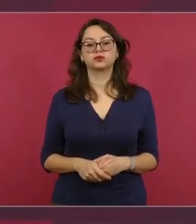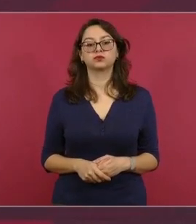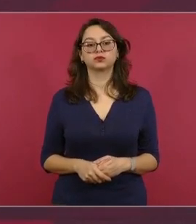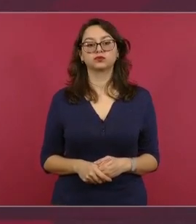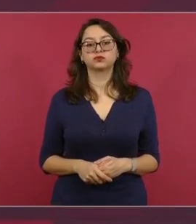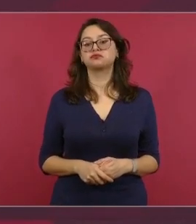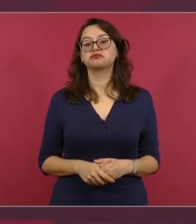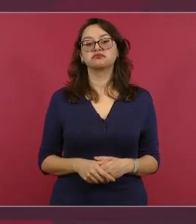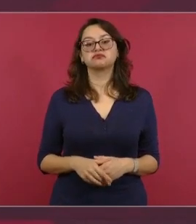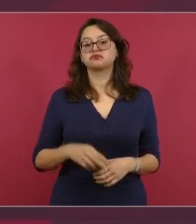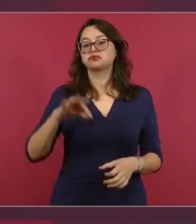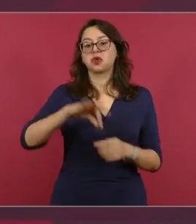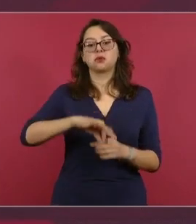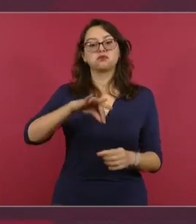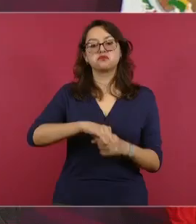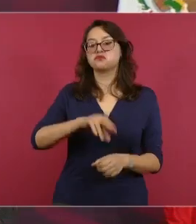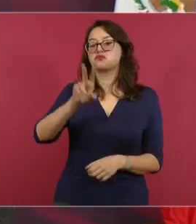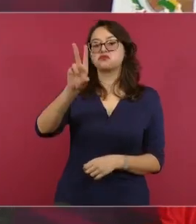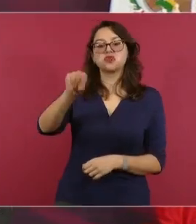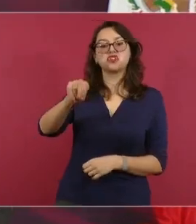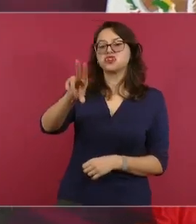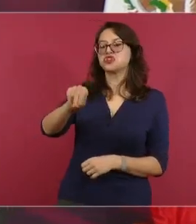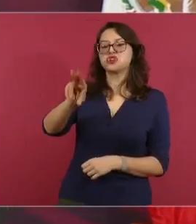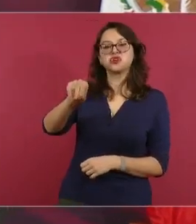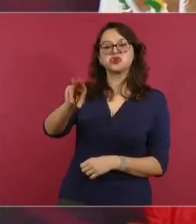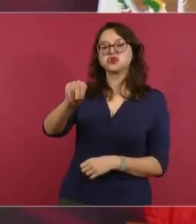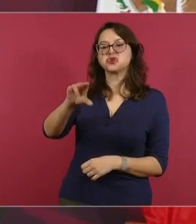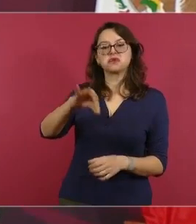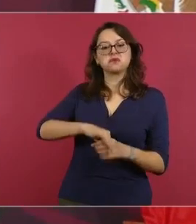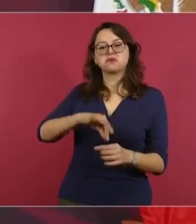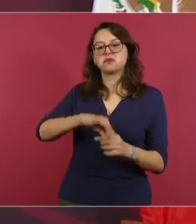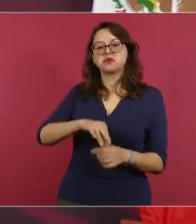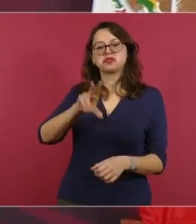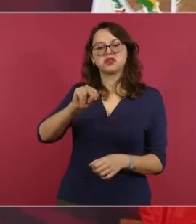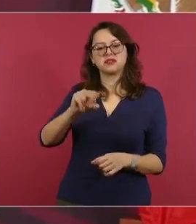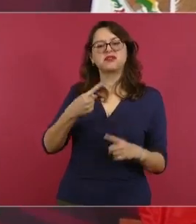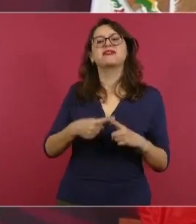los que votaron en contra, los 41, no,